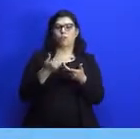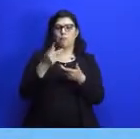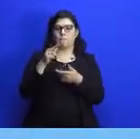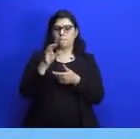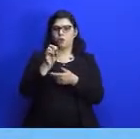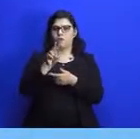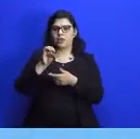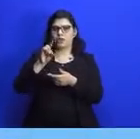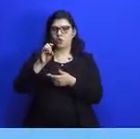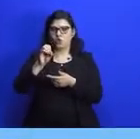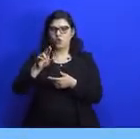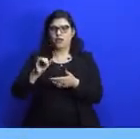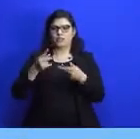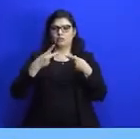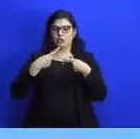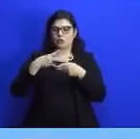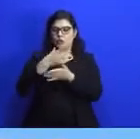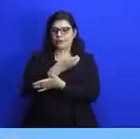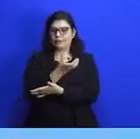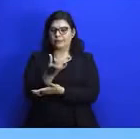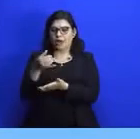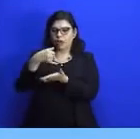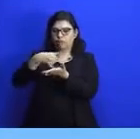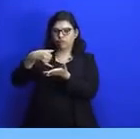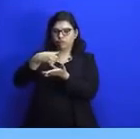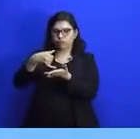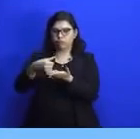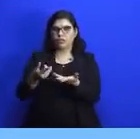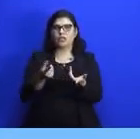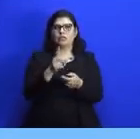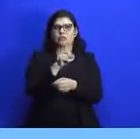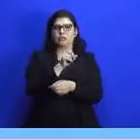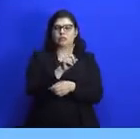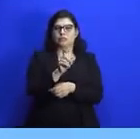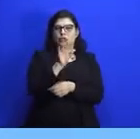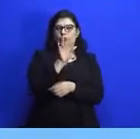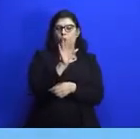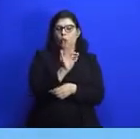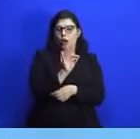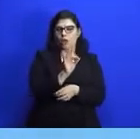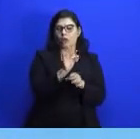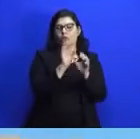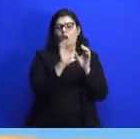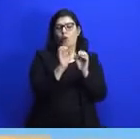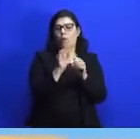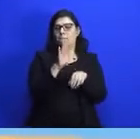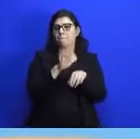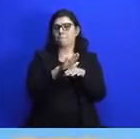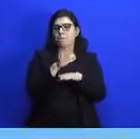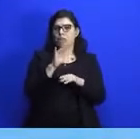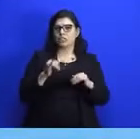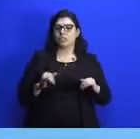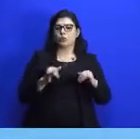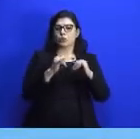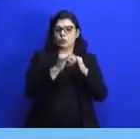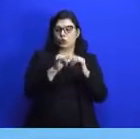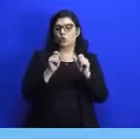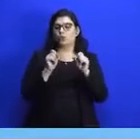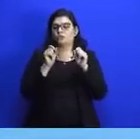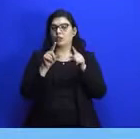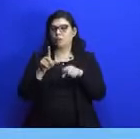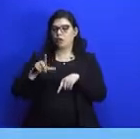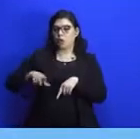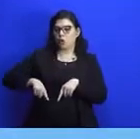los agricultores, de 140 o más ONGs que trabajamos, del gobierno,